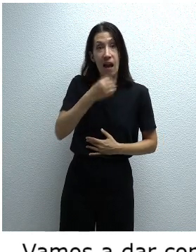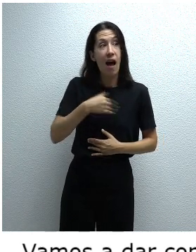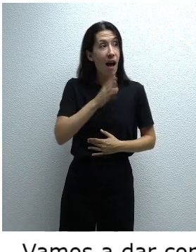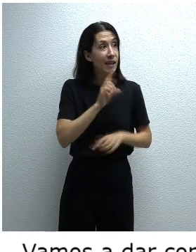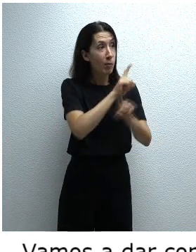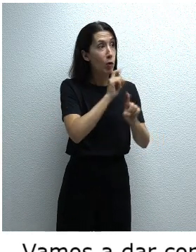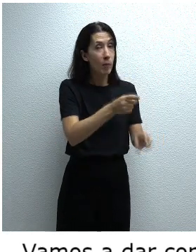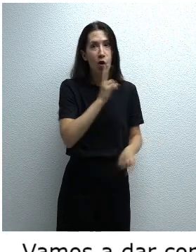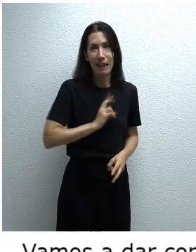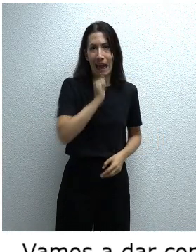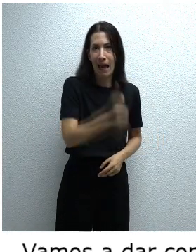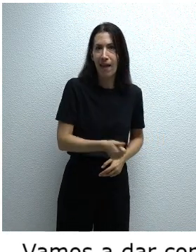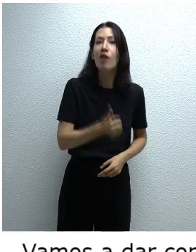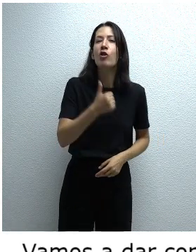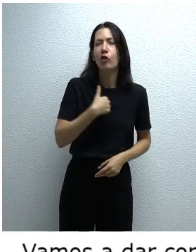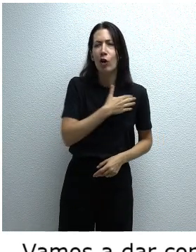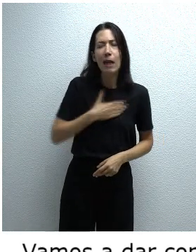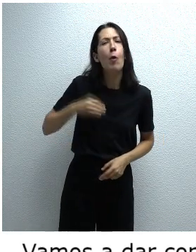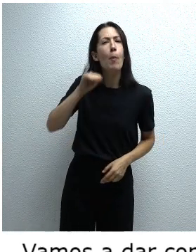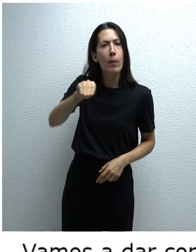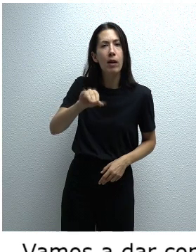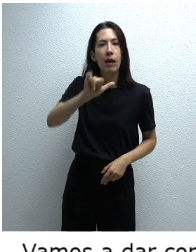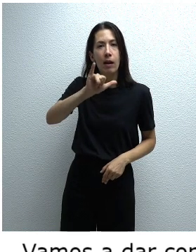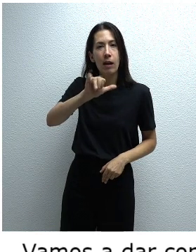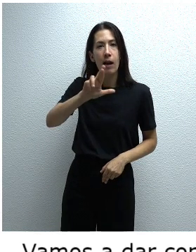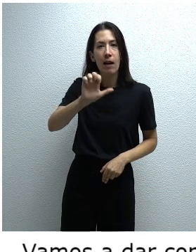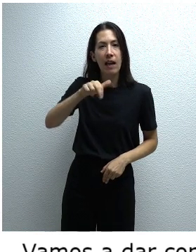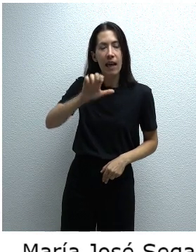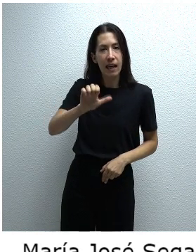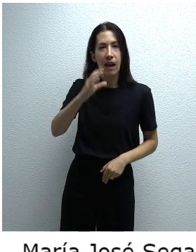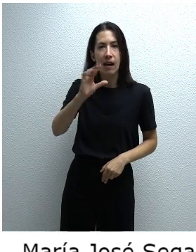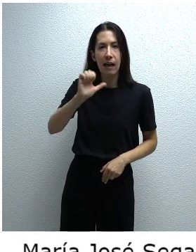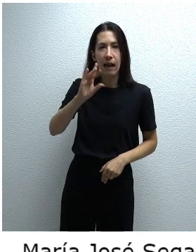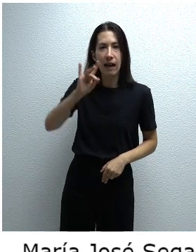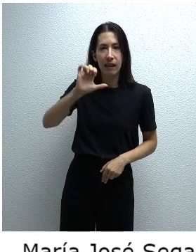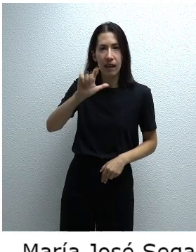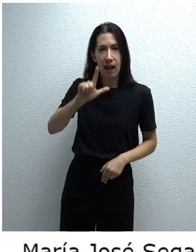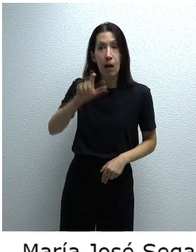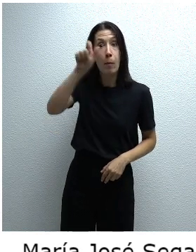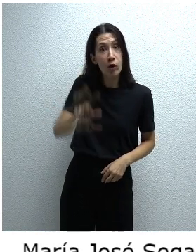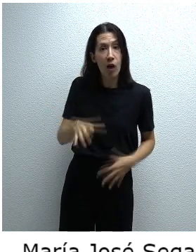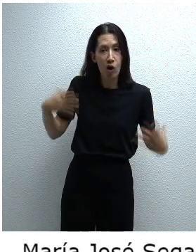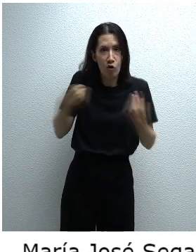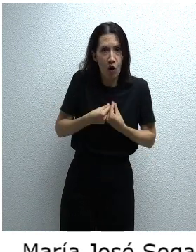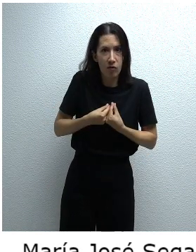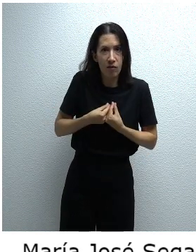para ella, vamos a preguntarle a Irene Escandel, que es la persona que nos